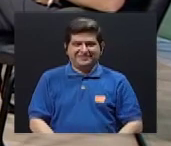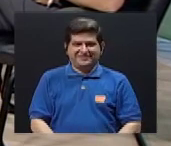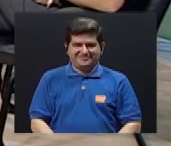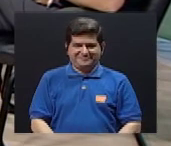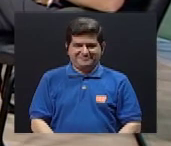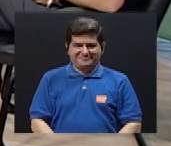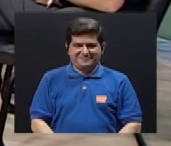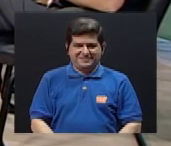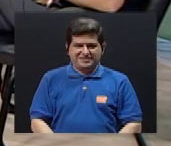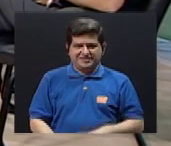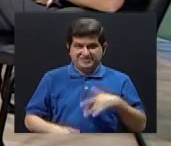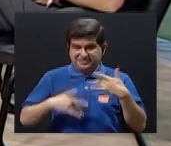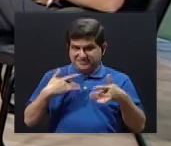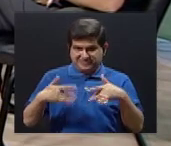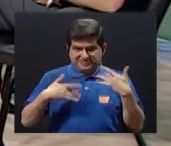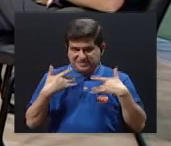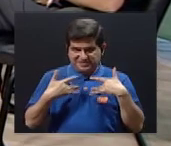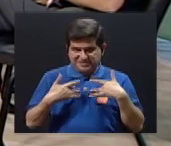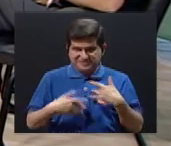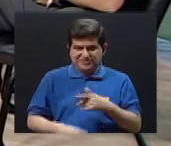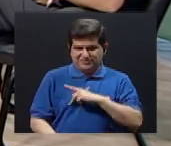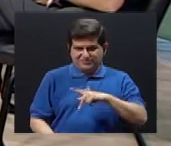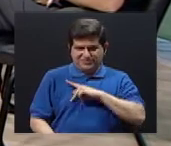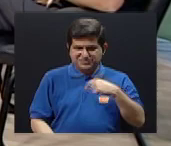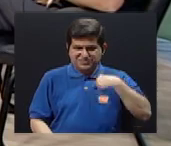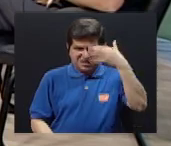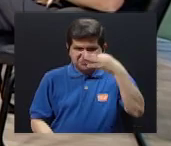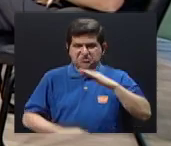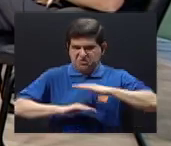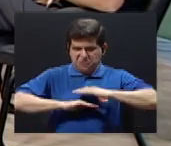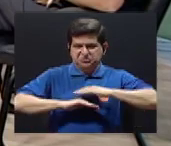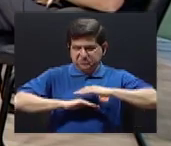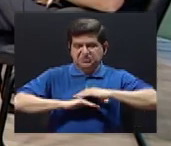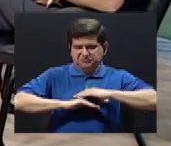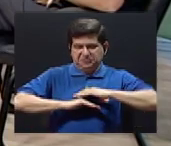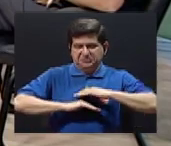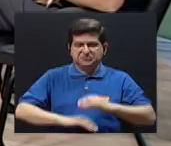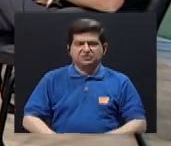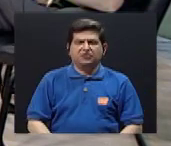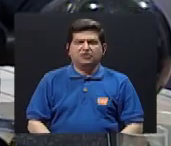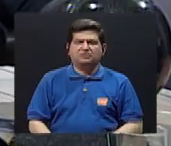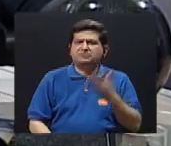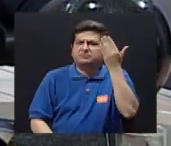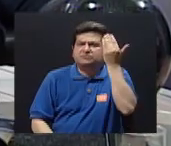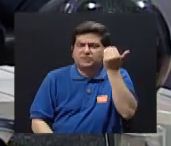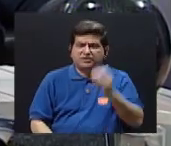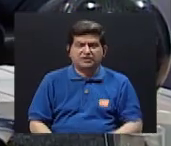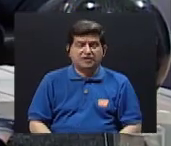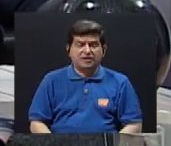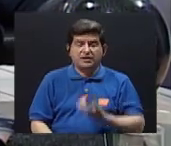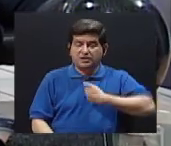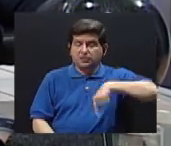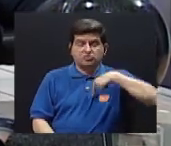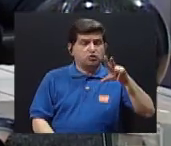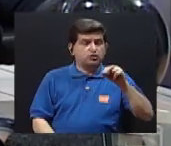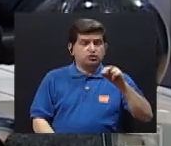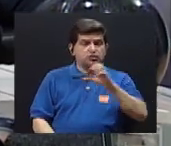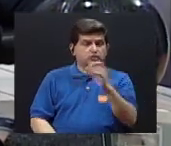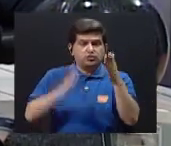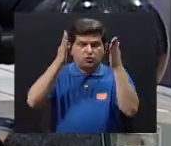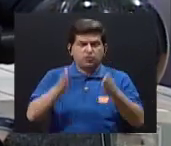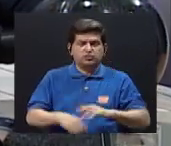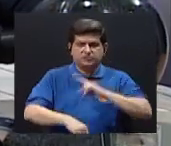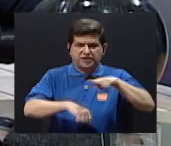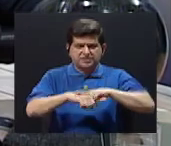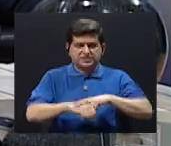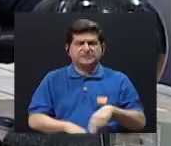etcétera. Y la sensación a nivel particular, yo creo que es de satisfacción, en la medida de que para no ser ticos promedio, no